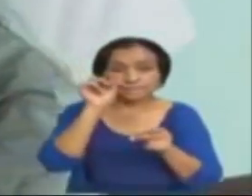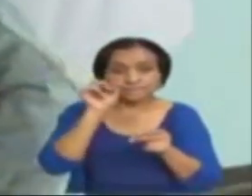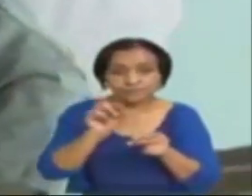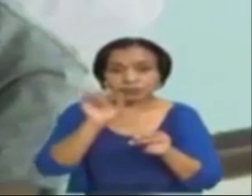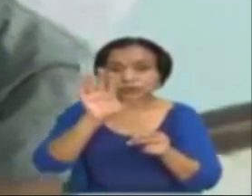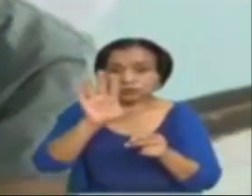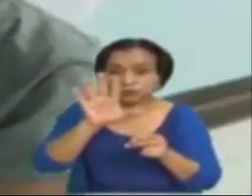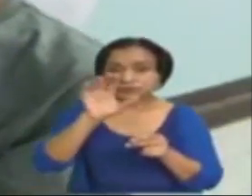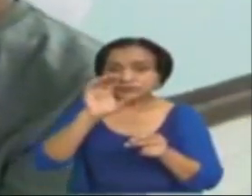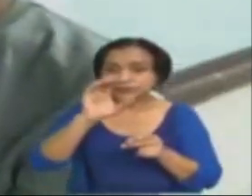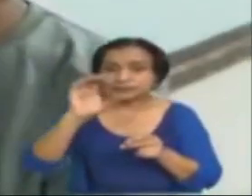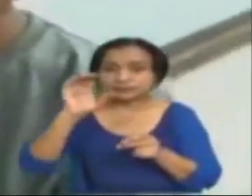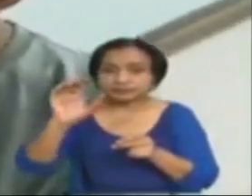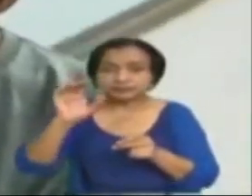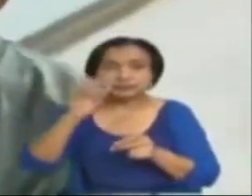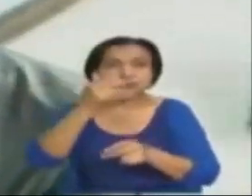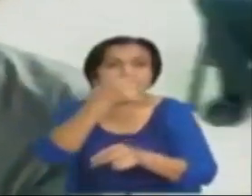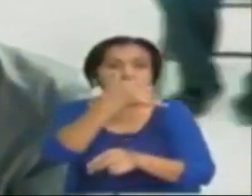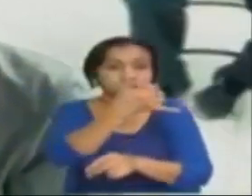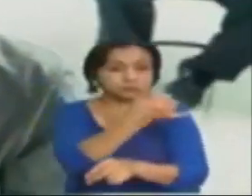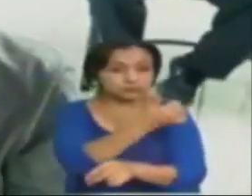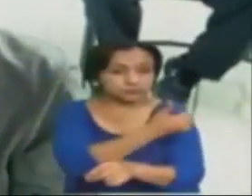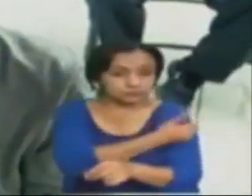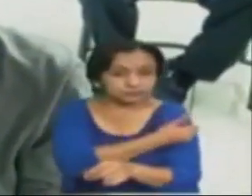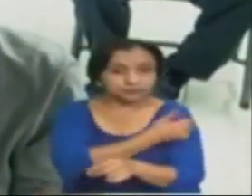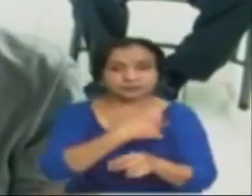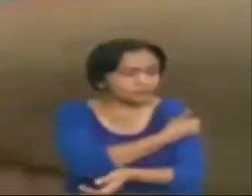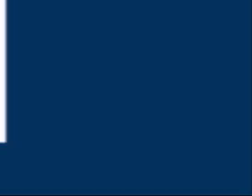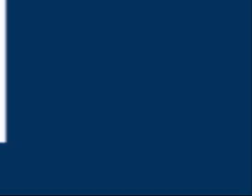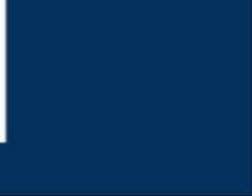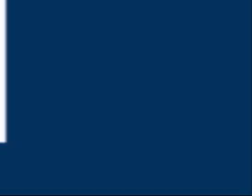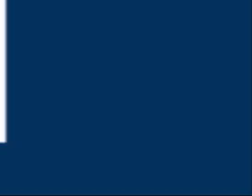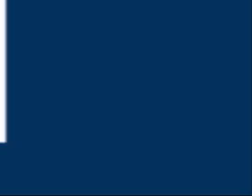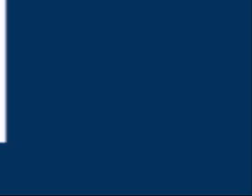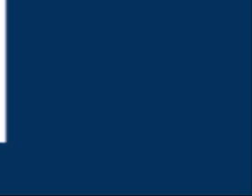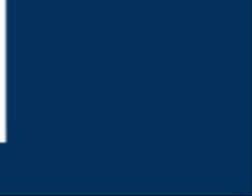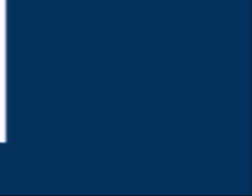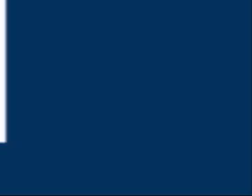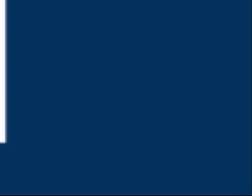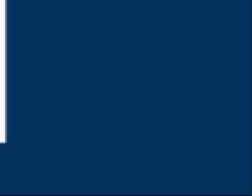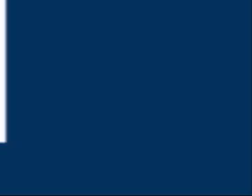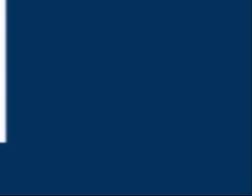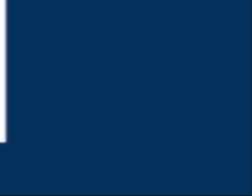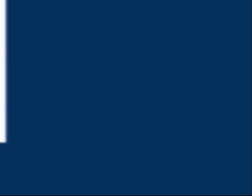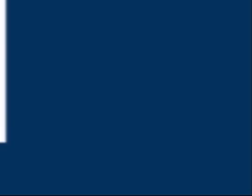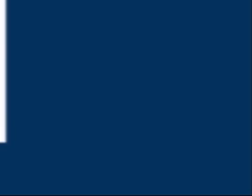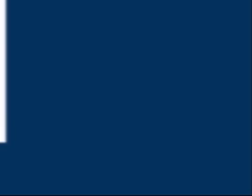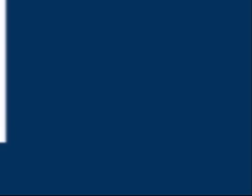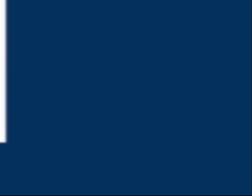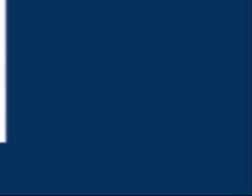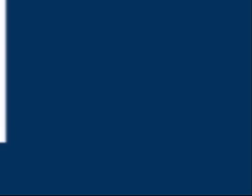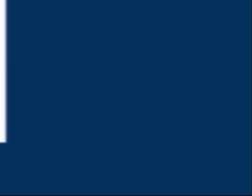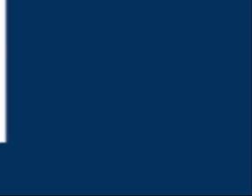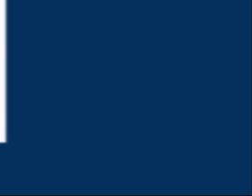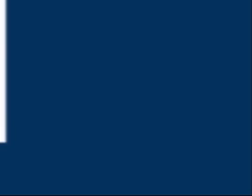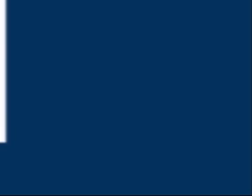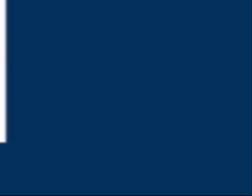y Mártires del Cuá, y San José de Bocay, Hospital Primario Niños